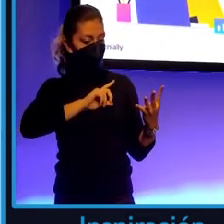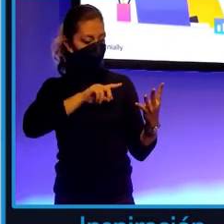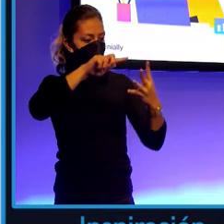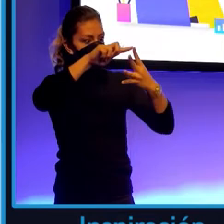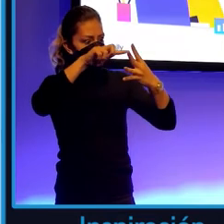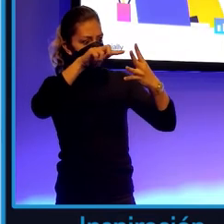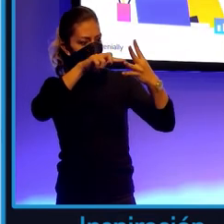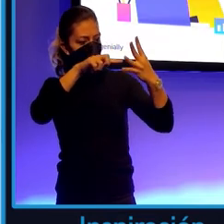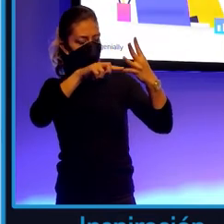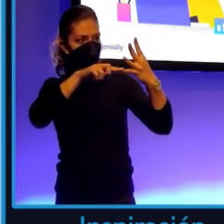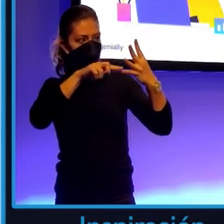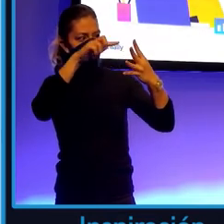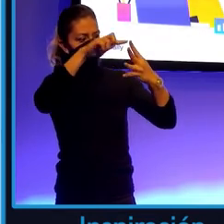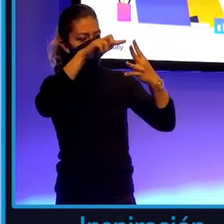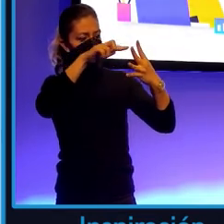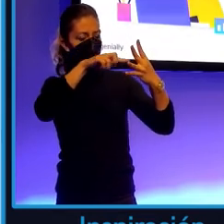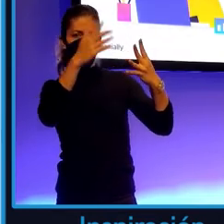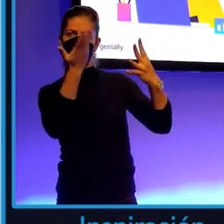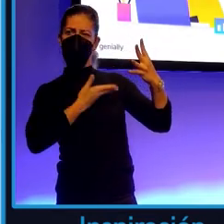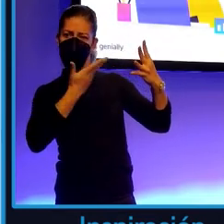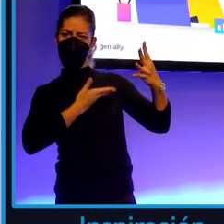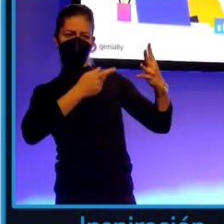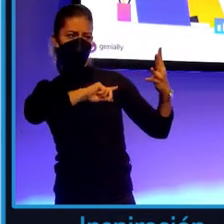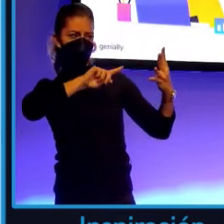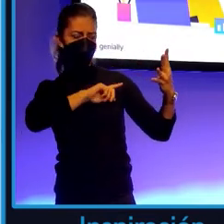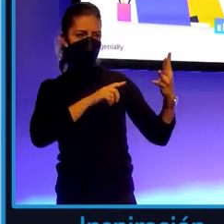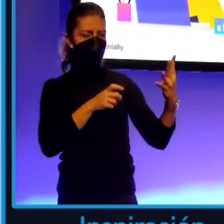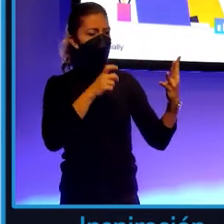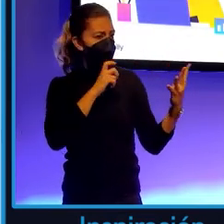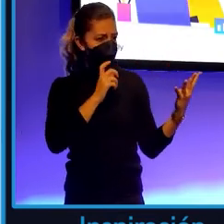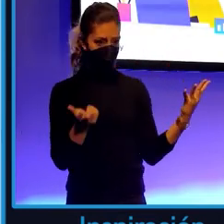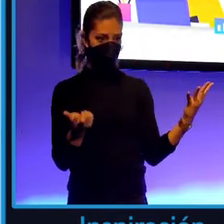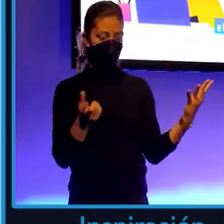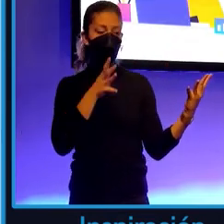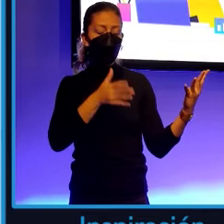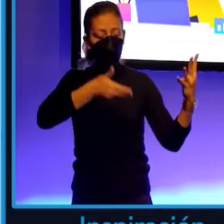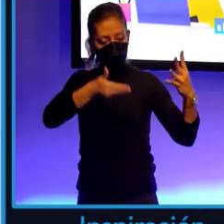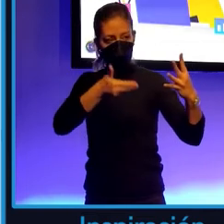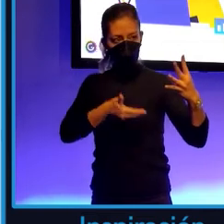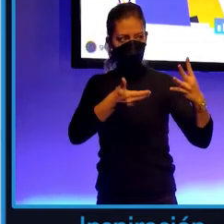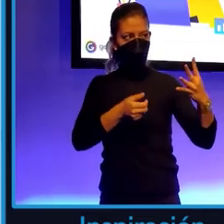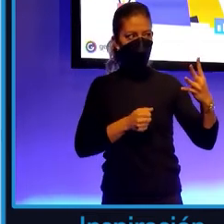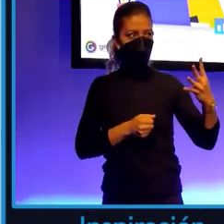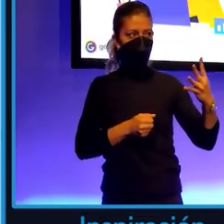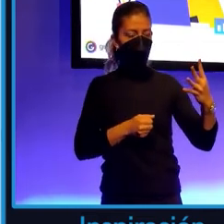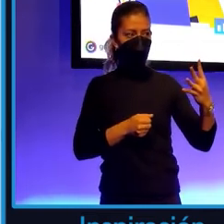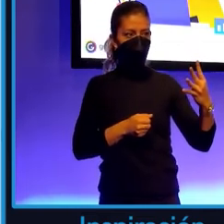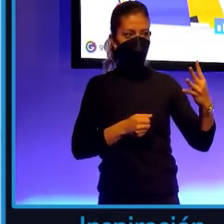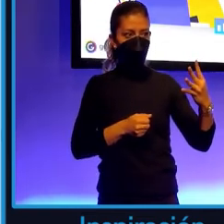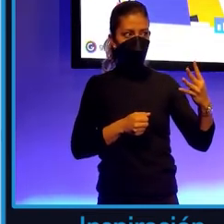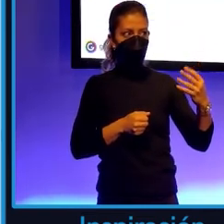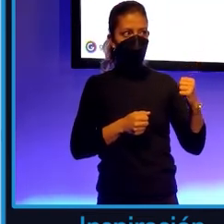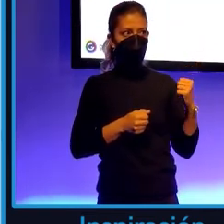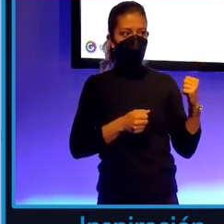ese ámbito social ese ámbito cultural ese ámbito económico y ese ámbito político porque es fundamental aunque ahora en muchas ocasiones